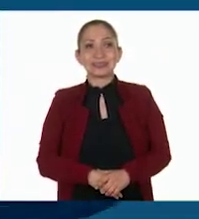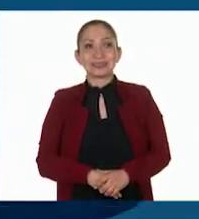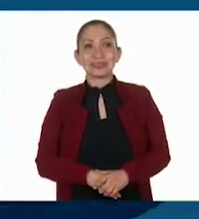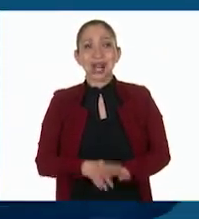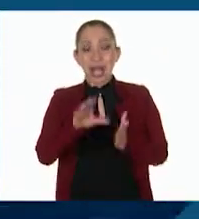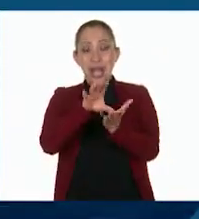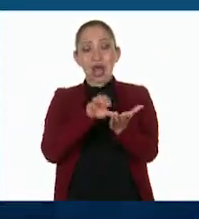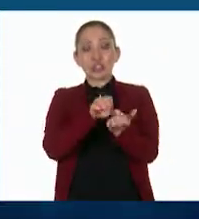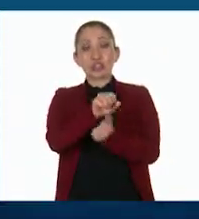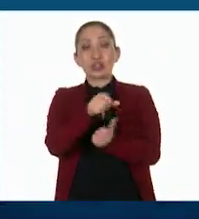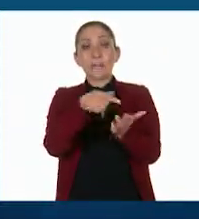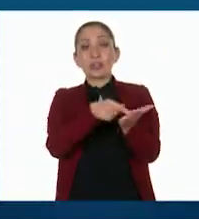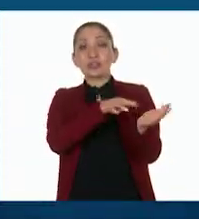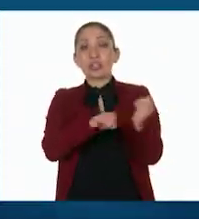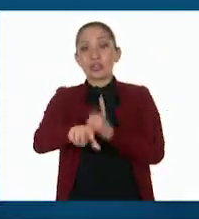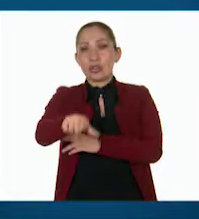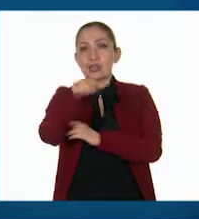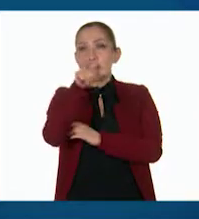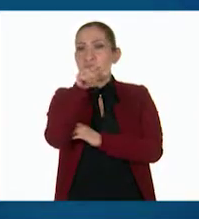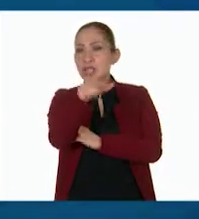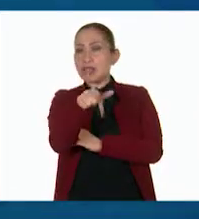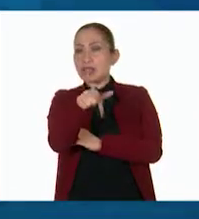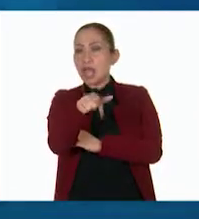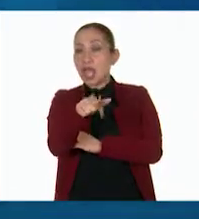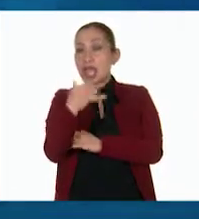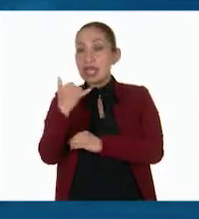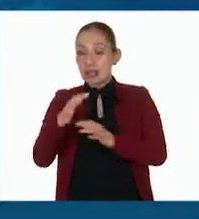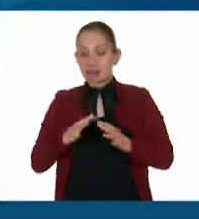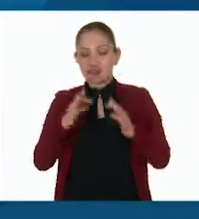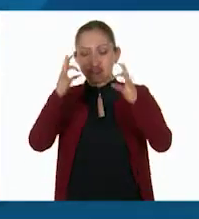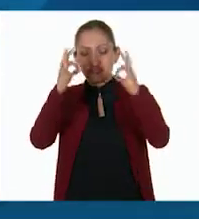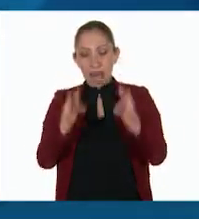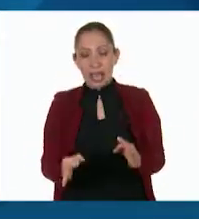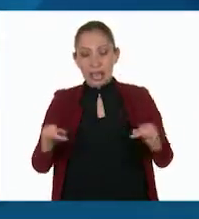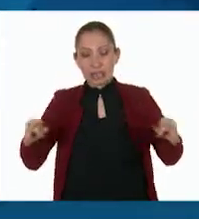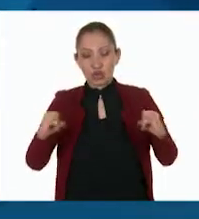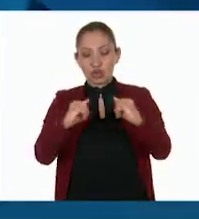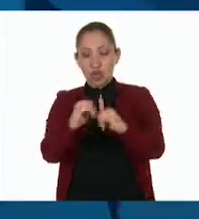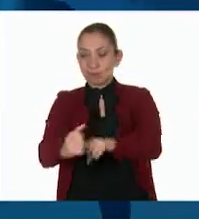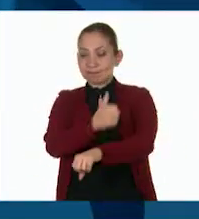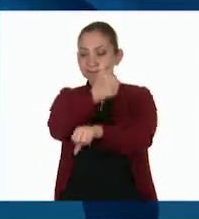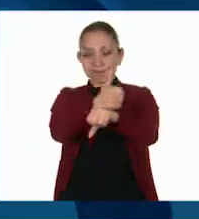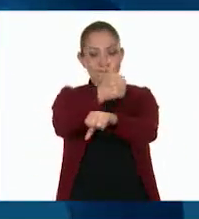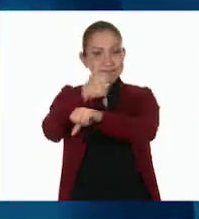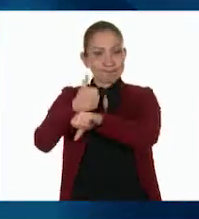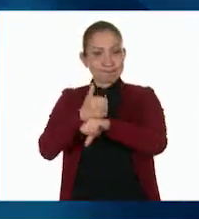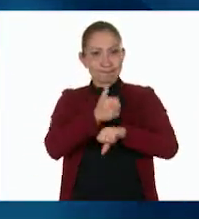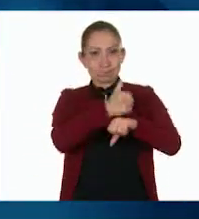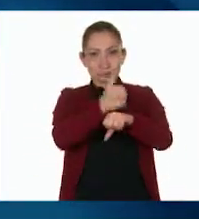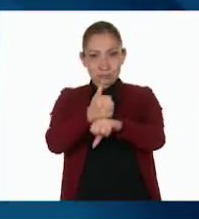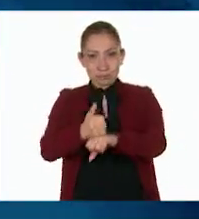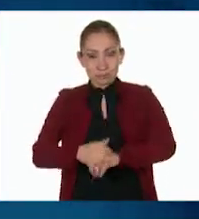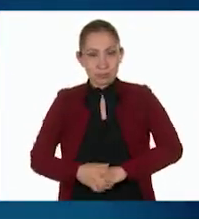La Constitución de 1917 y la consolidación de las instituciones.